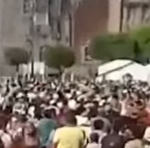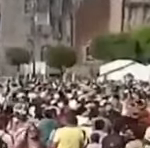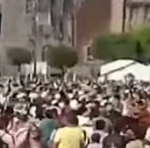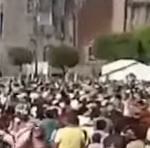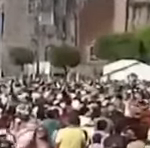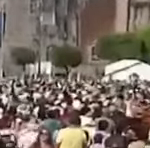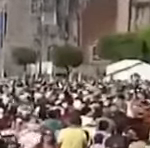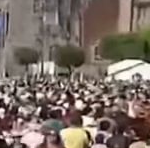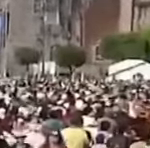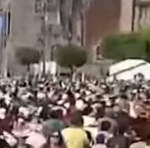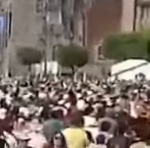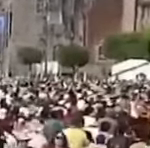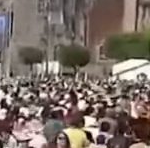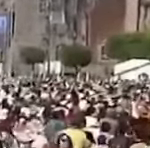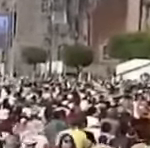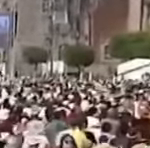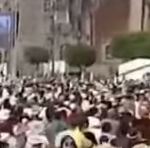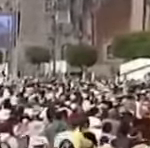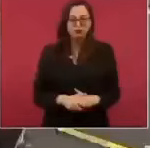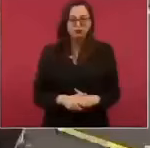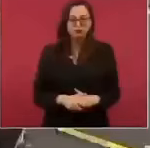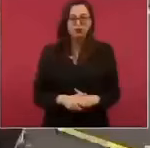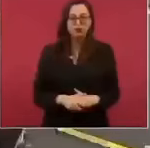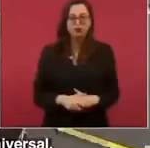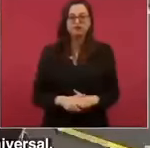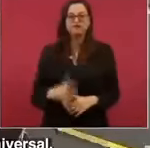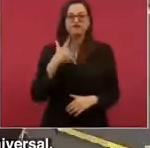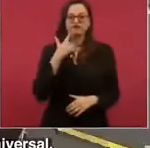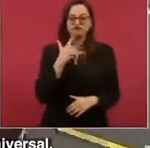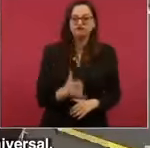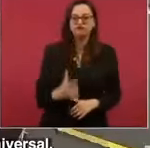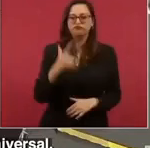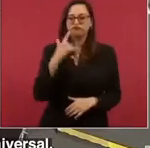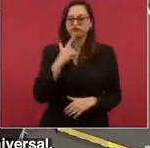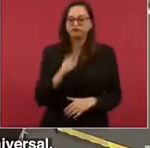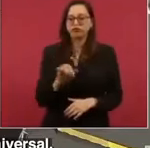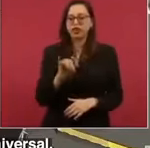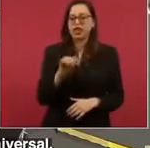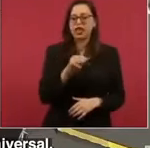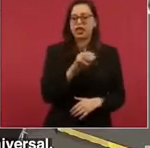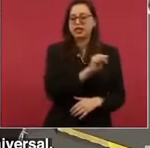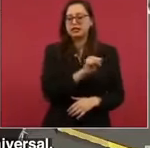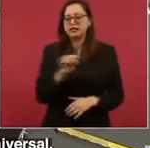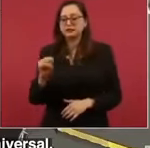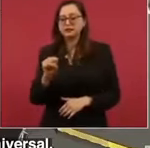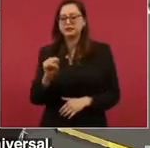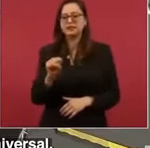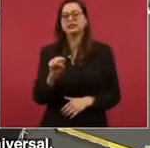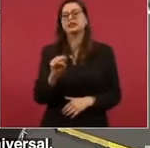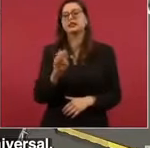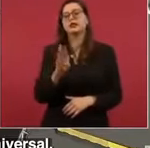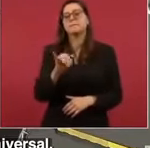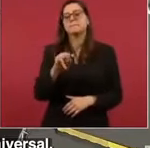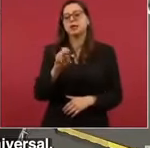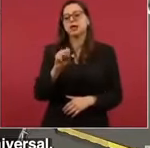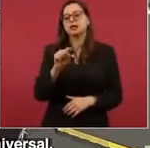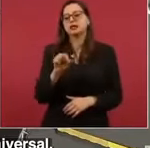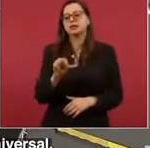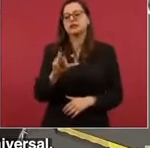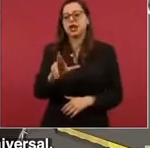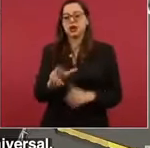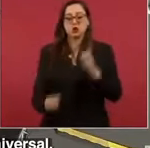Hemos echado a andar el IMSS Bienestar, el nuevo sistema de salud de